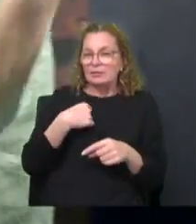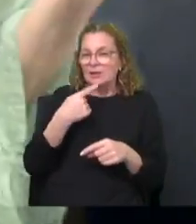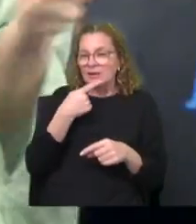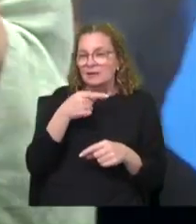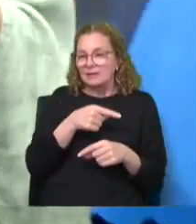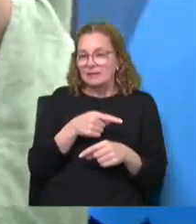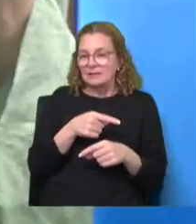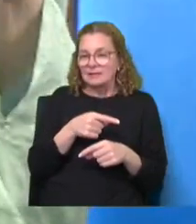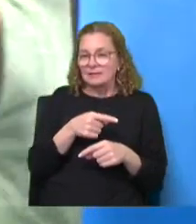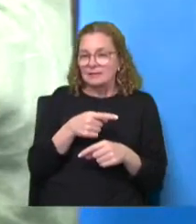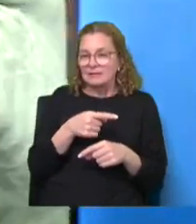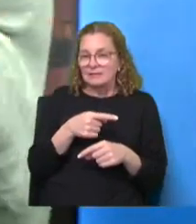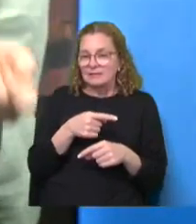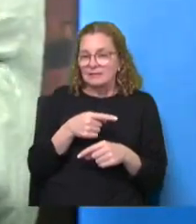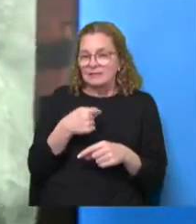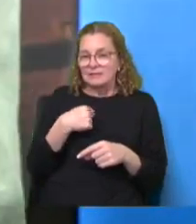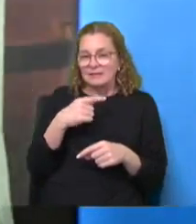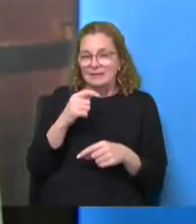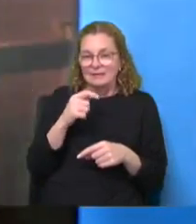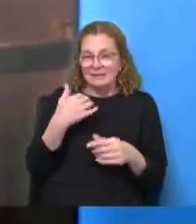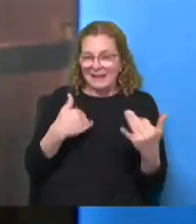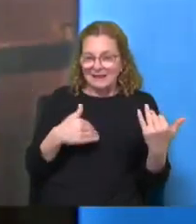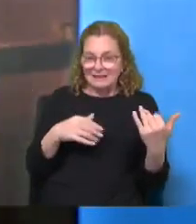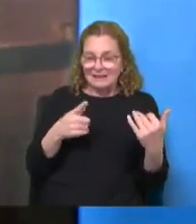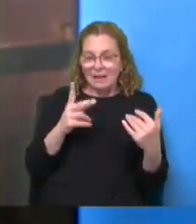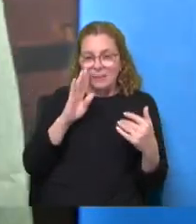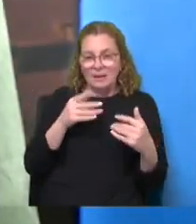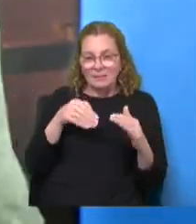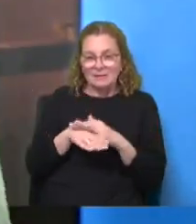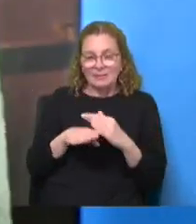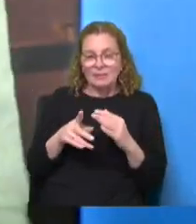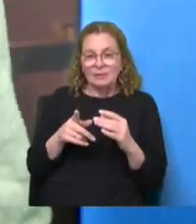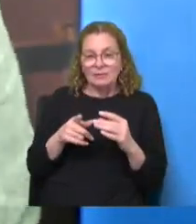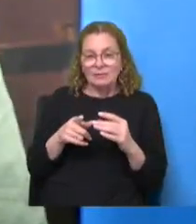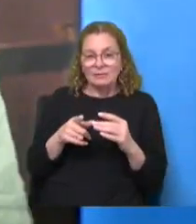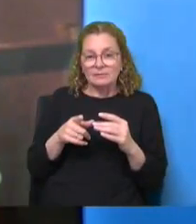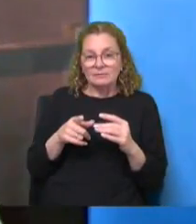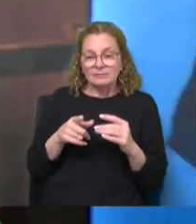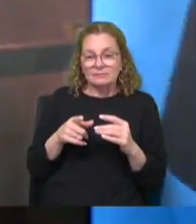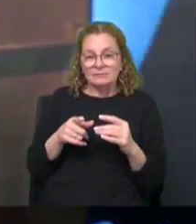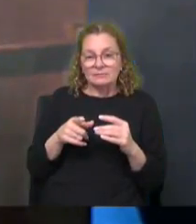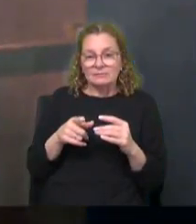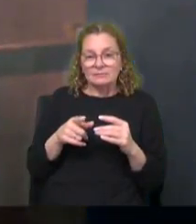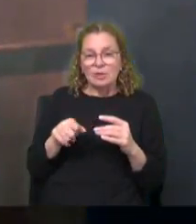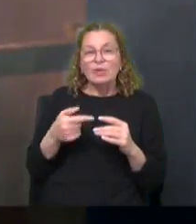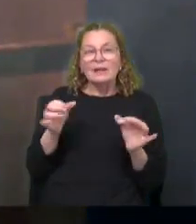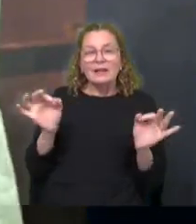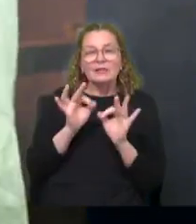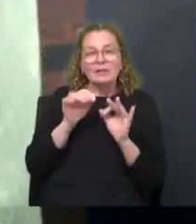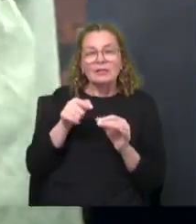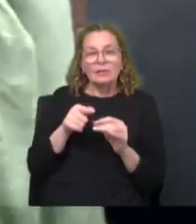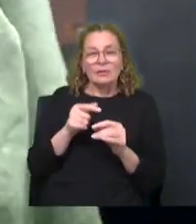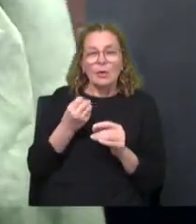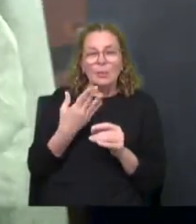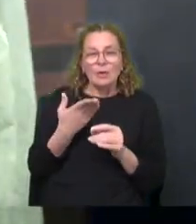esta, capaz que, al final llegó, no, mira, esta línea de guitarra, capaz que le podemos meter esto, ¿no? Sí, o yo tengo esta canción. No, sí. ¿Cómo se maneja